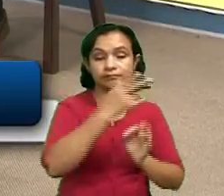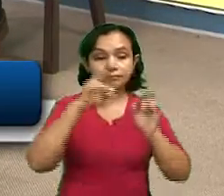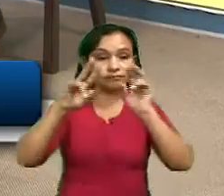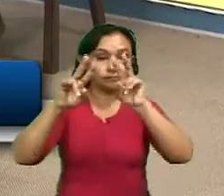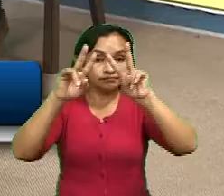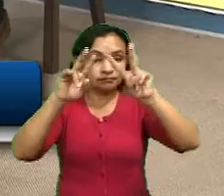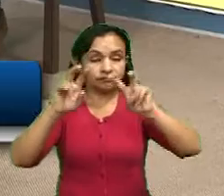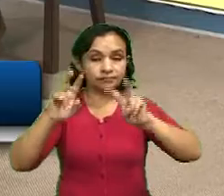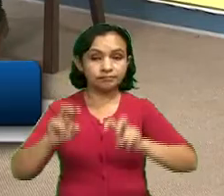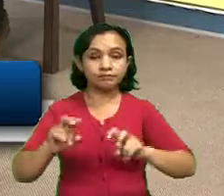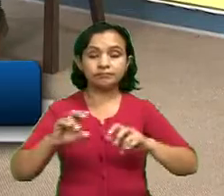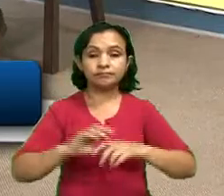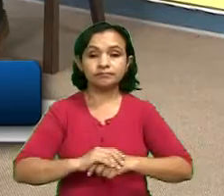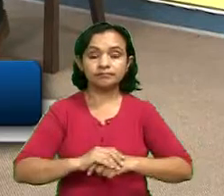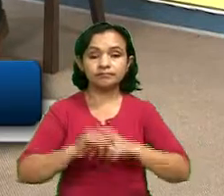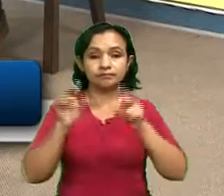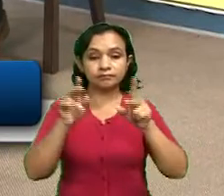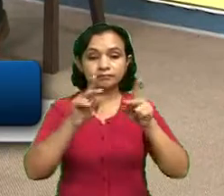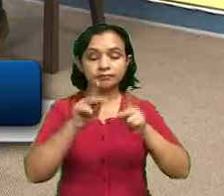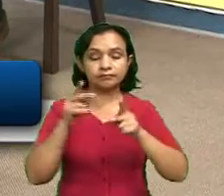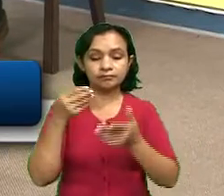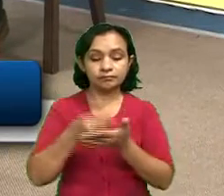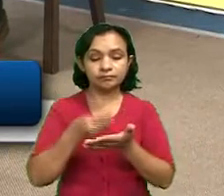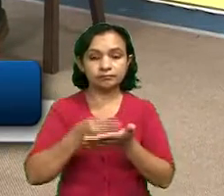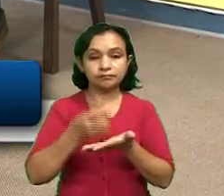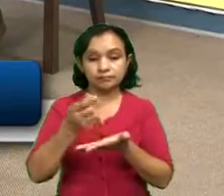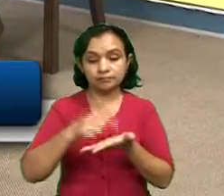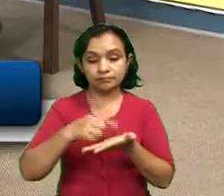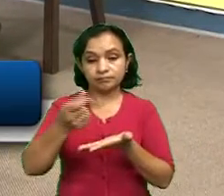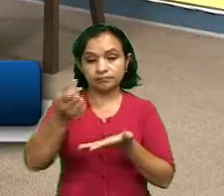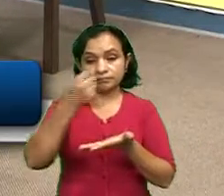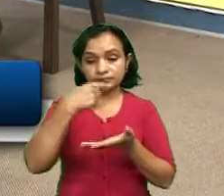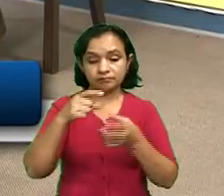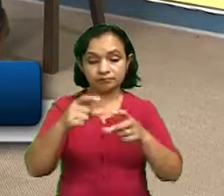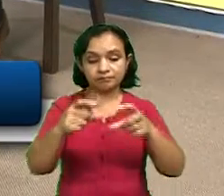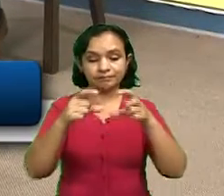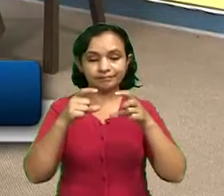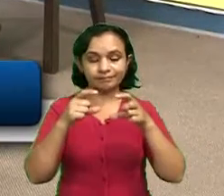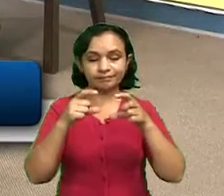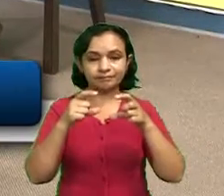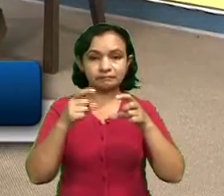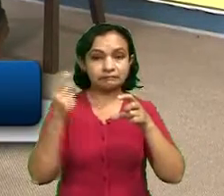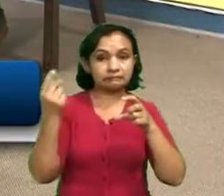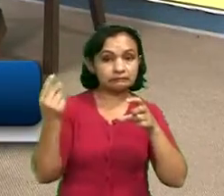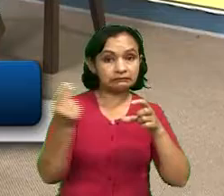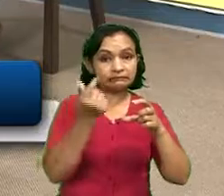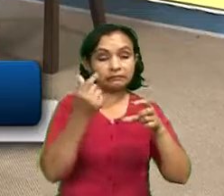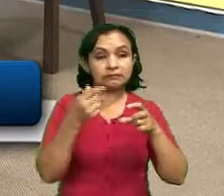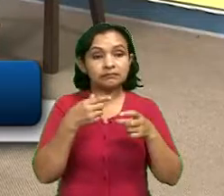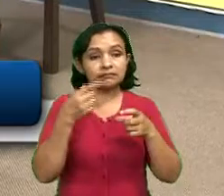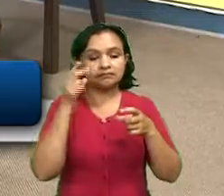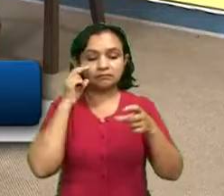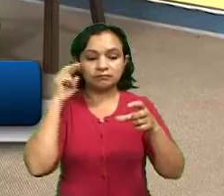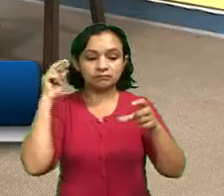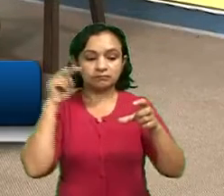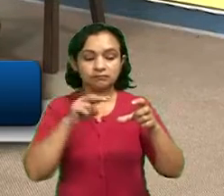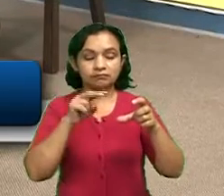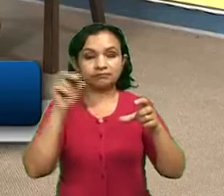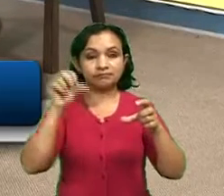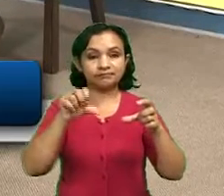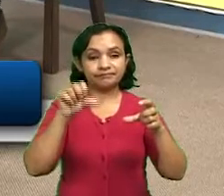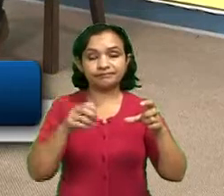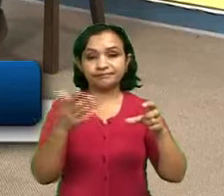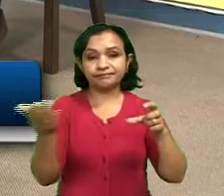supervisión. Ahora, por ejemplo, una persona que compró un medicamento, quizás por la prisa, no se fijó en su